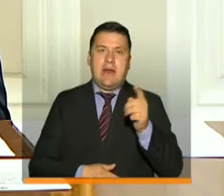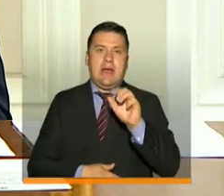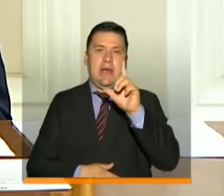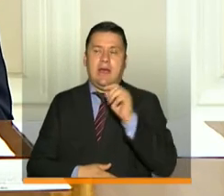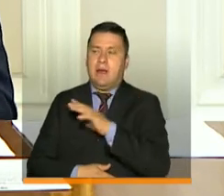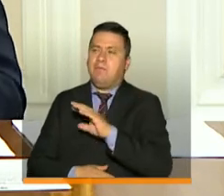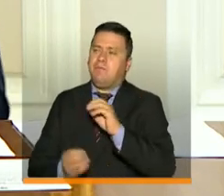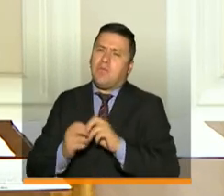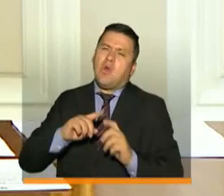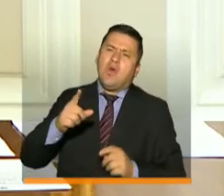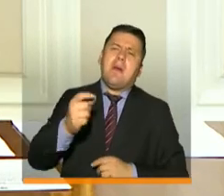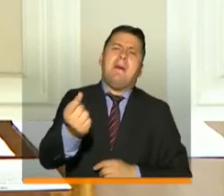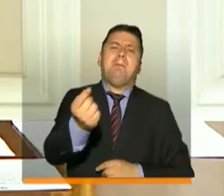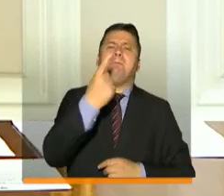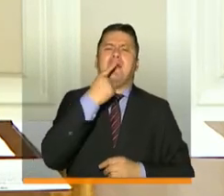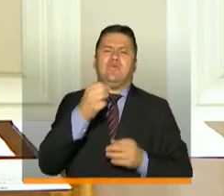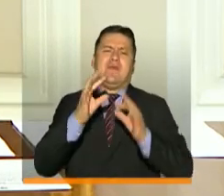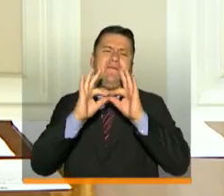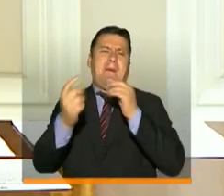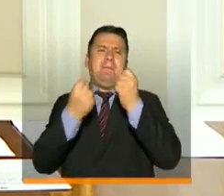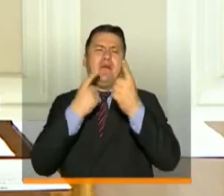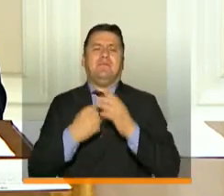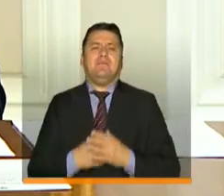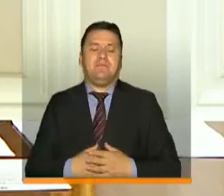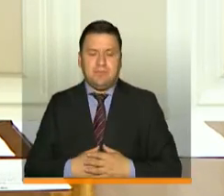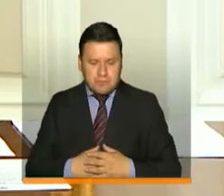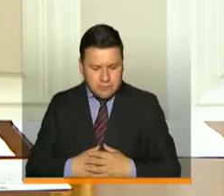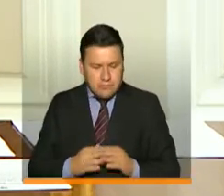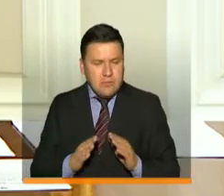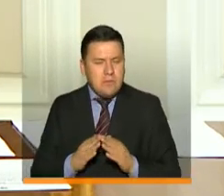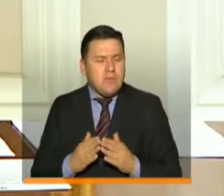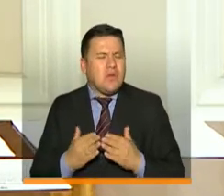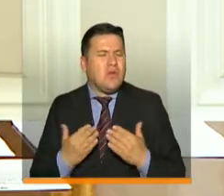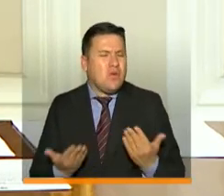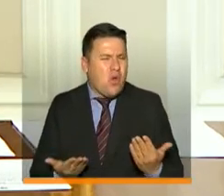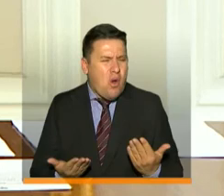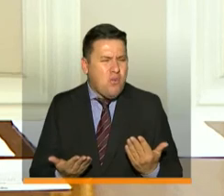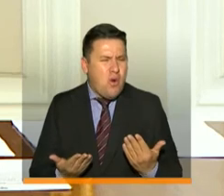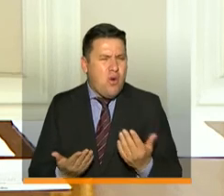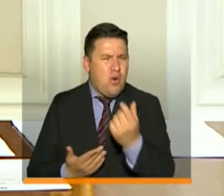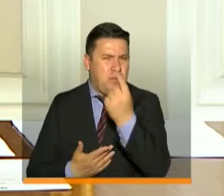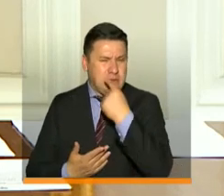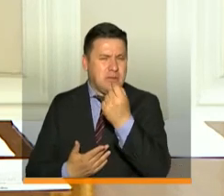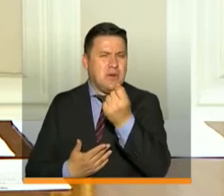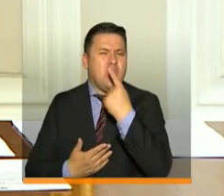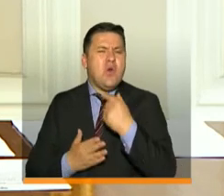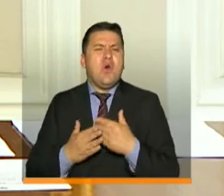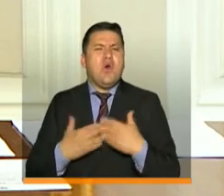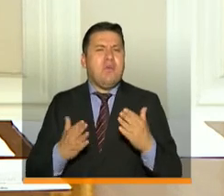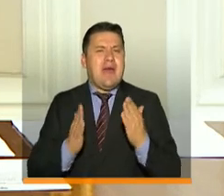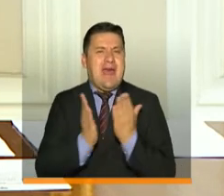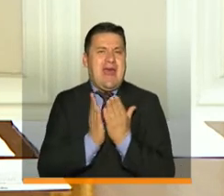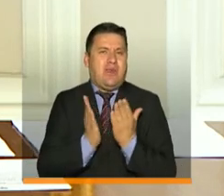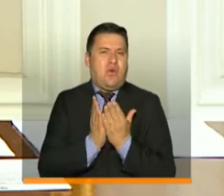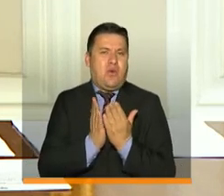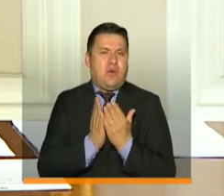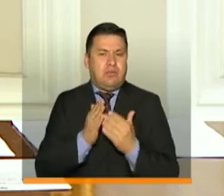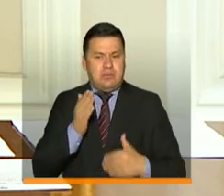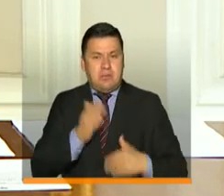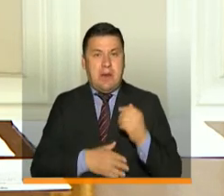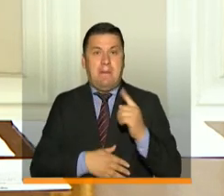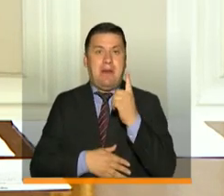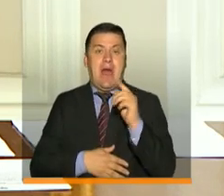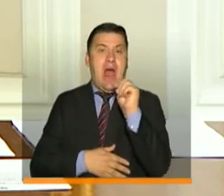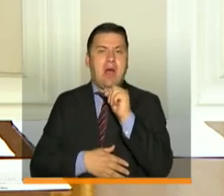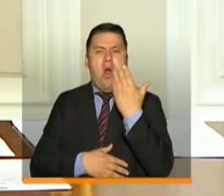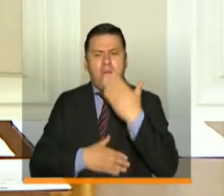Y otra pregunta que se hace en muchas familias es, ¿cómo va a funcionar el sistema educativo a partir del